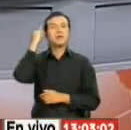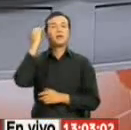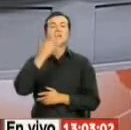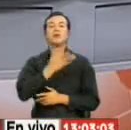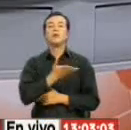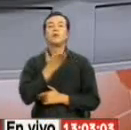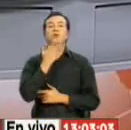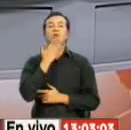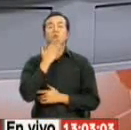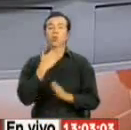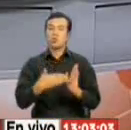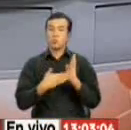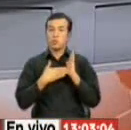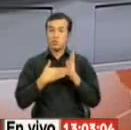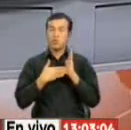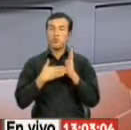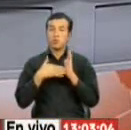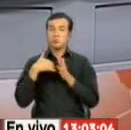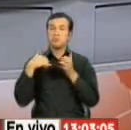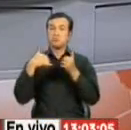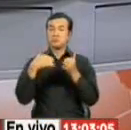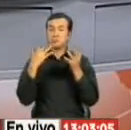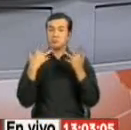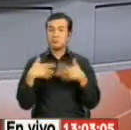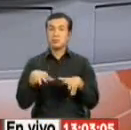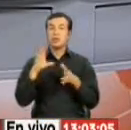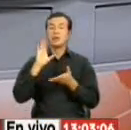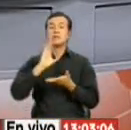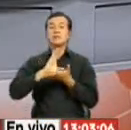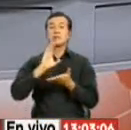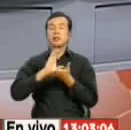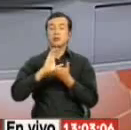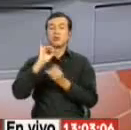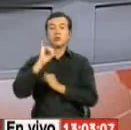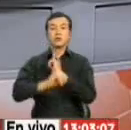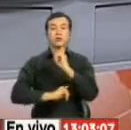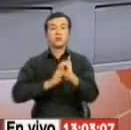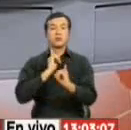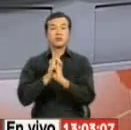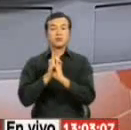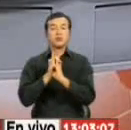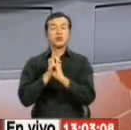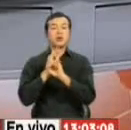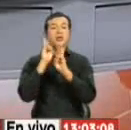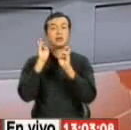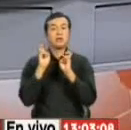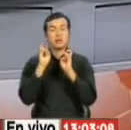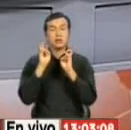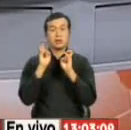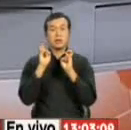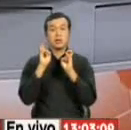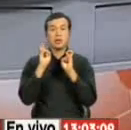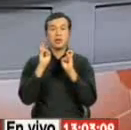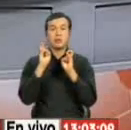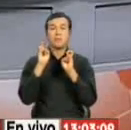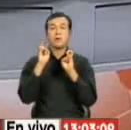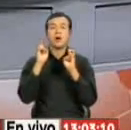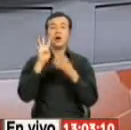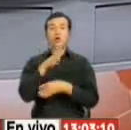convertido en un referente con un premio otorgado por el centro internacional para estudios parlamentarios con sede en